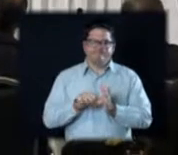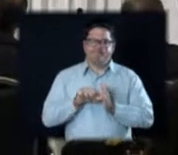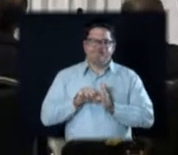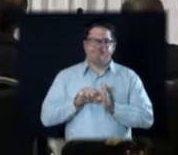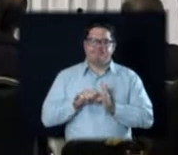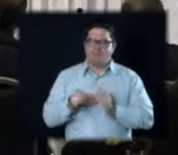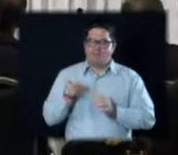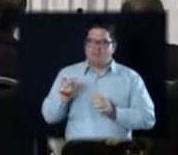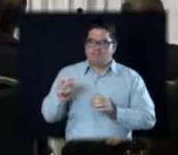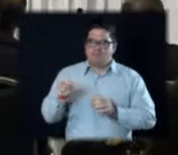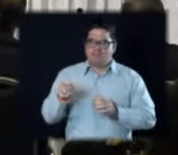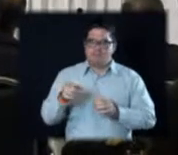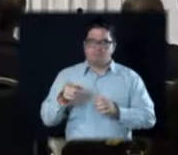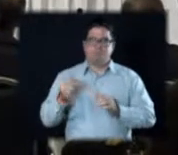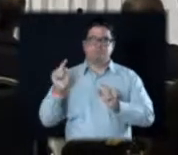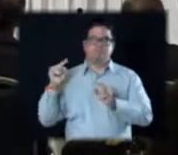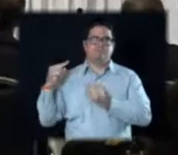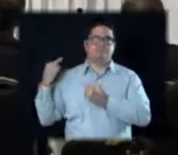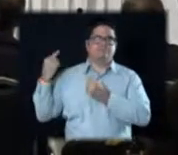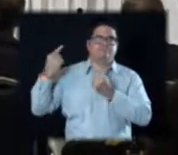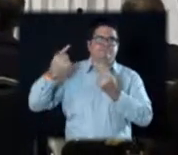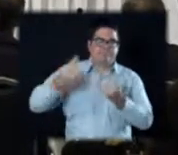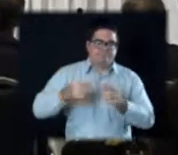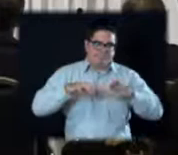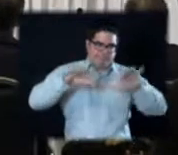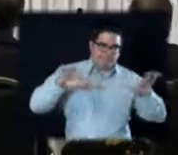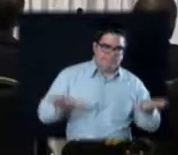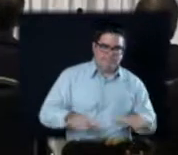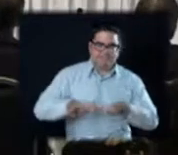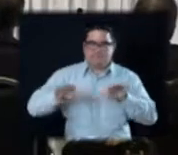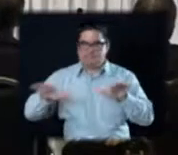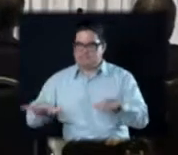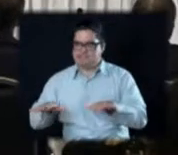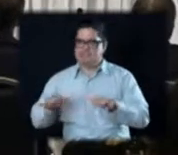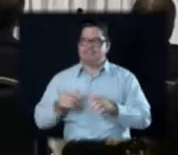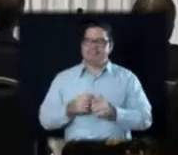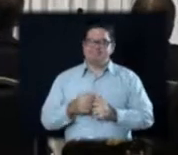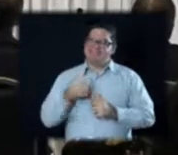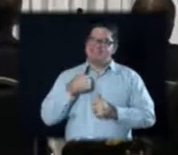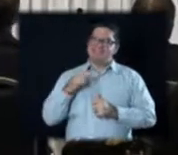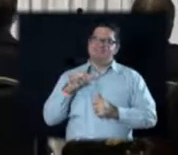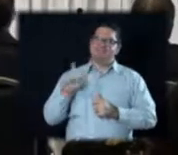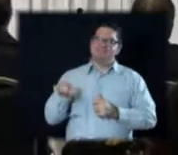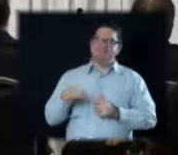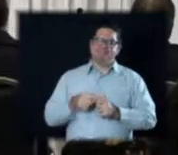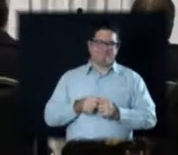todo el trabajo que ustedes han tenido que hacer y las cosas que ustedes han tenido que hacer desde cero.